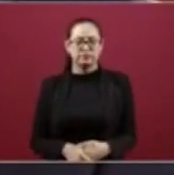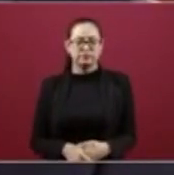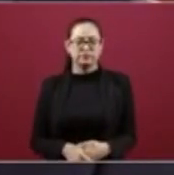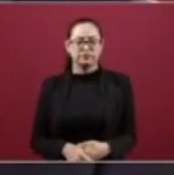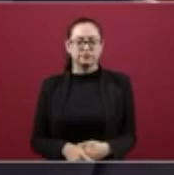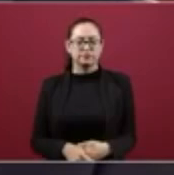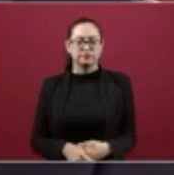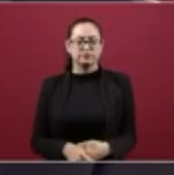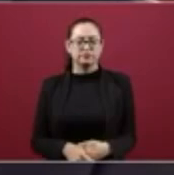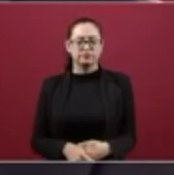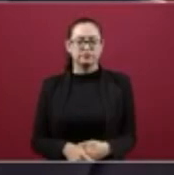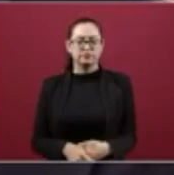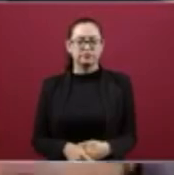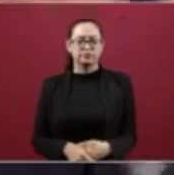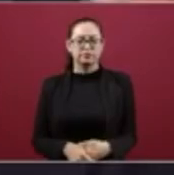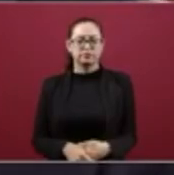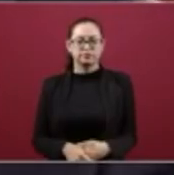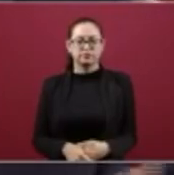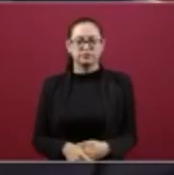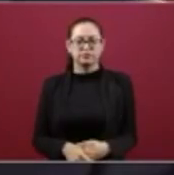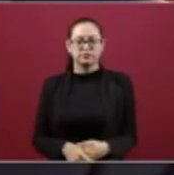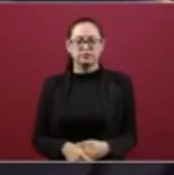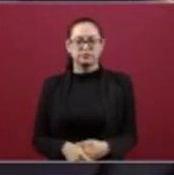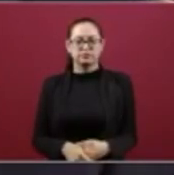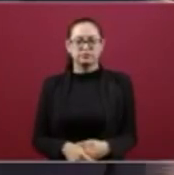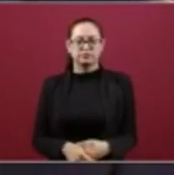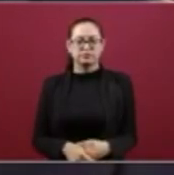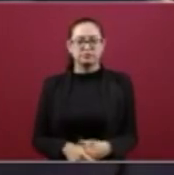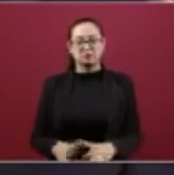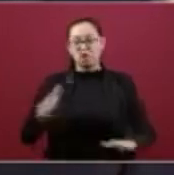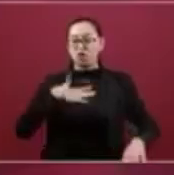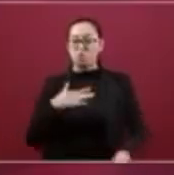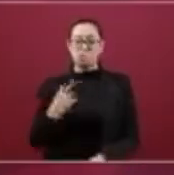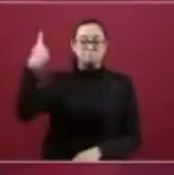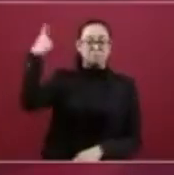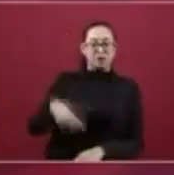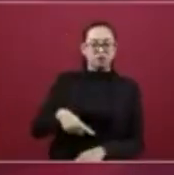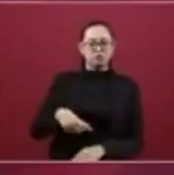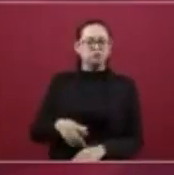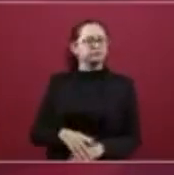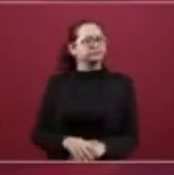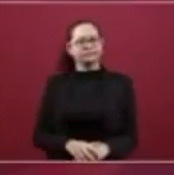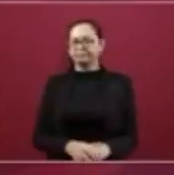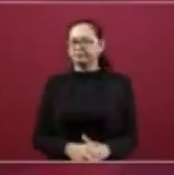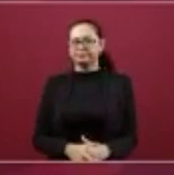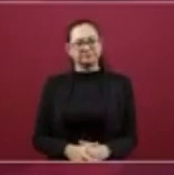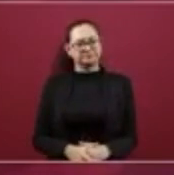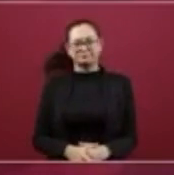Nada de que por decreto